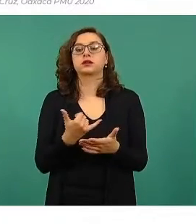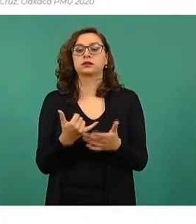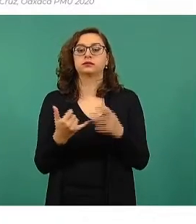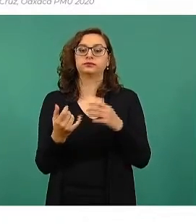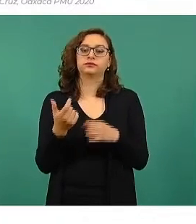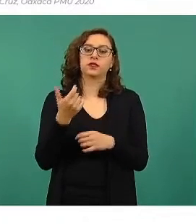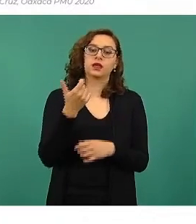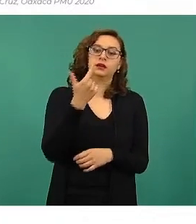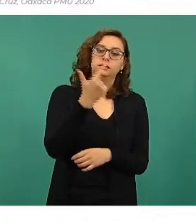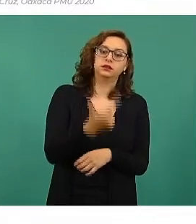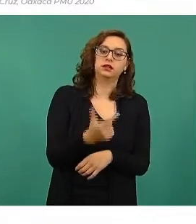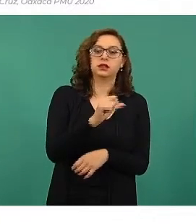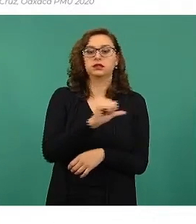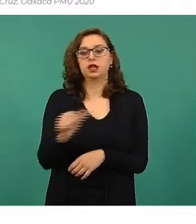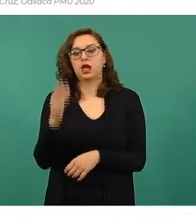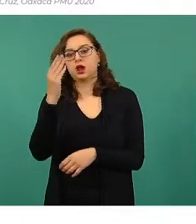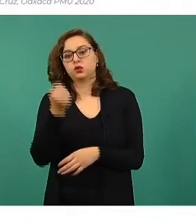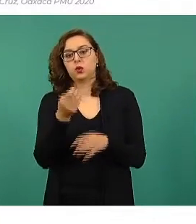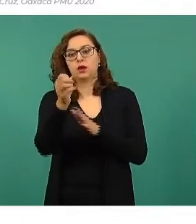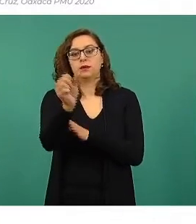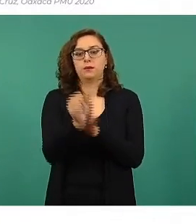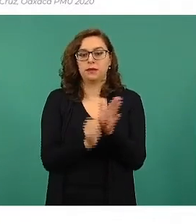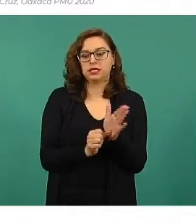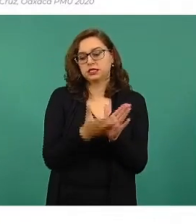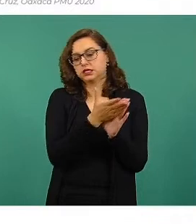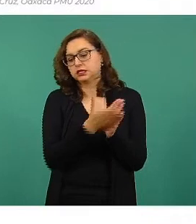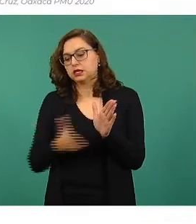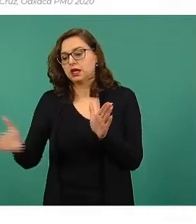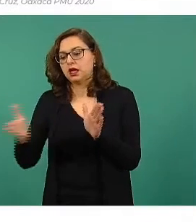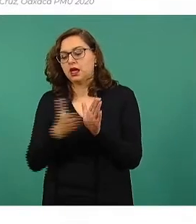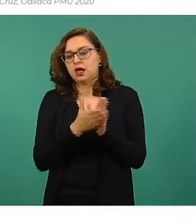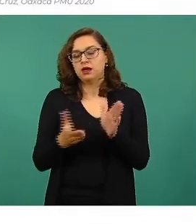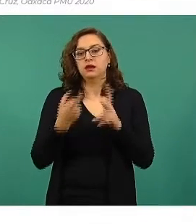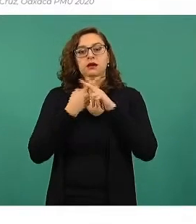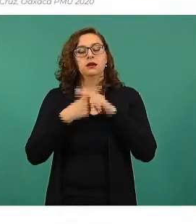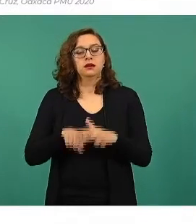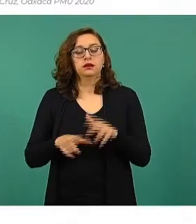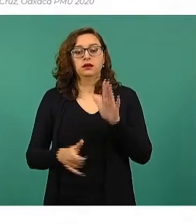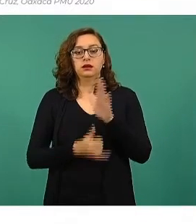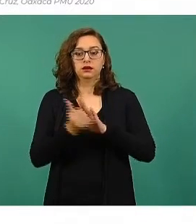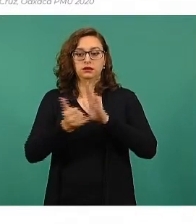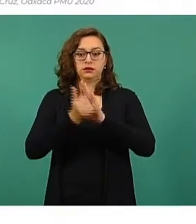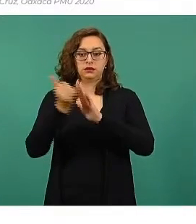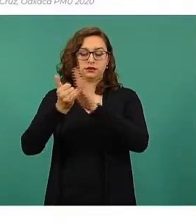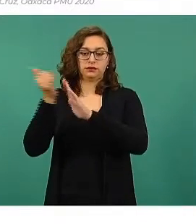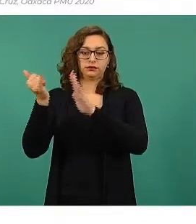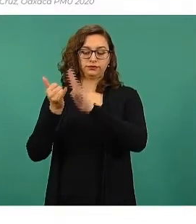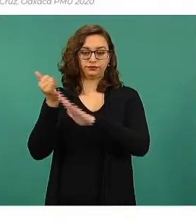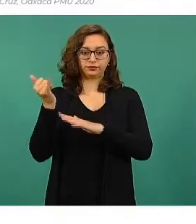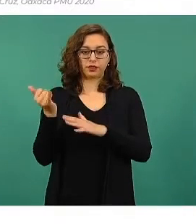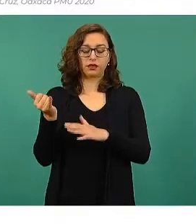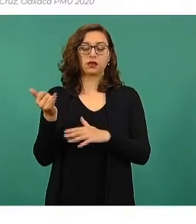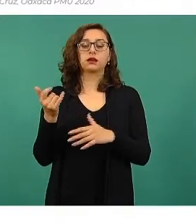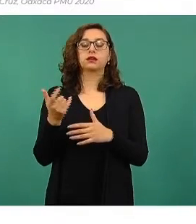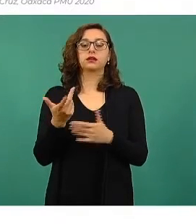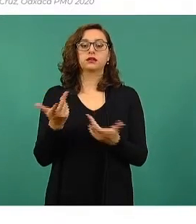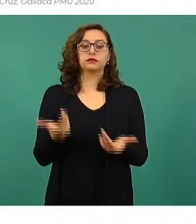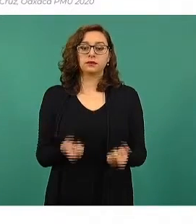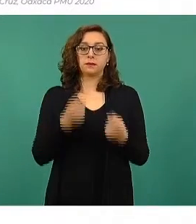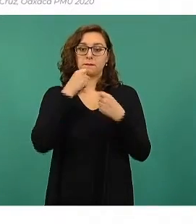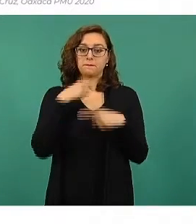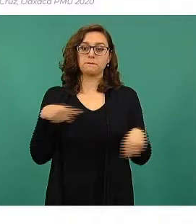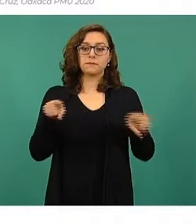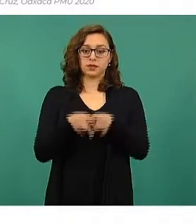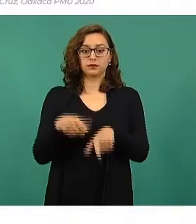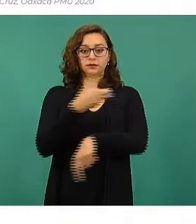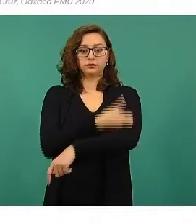entre 7 a 9 meses el proceso, digamos, de ejecución de las obras. La conformación de la Contraloría